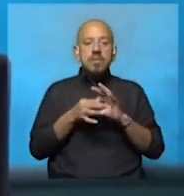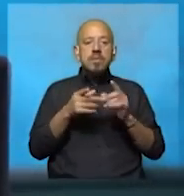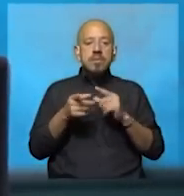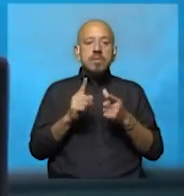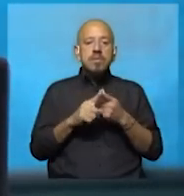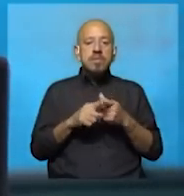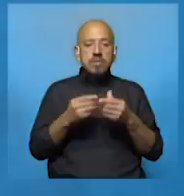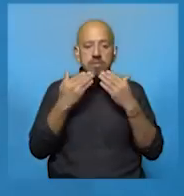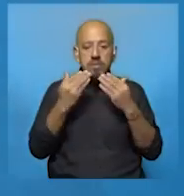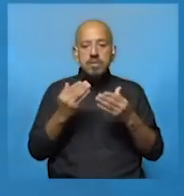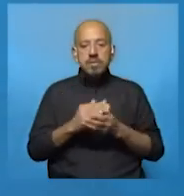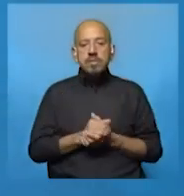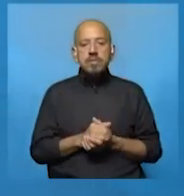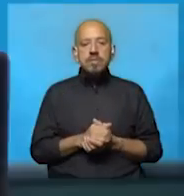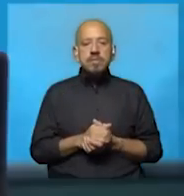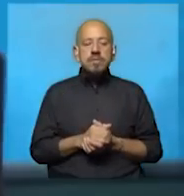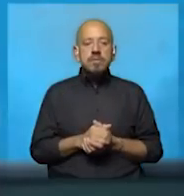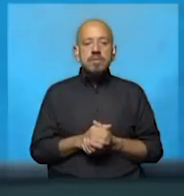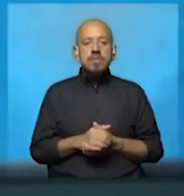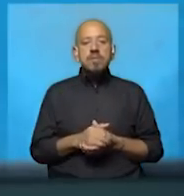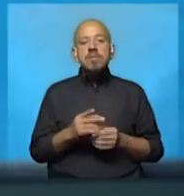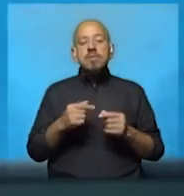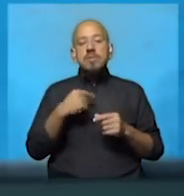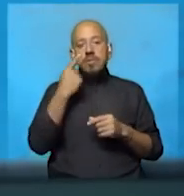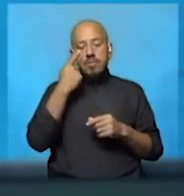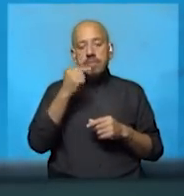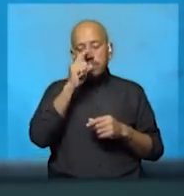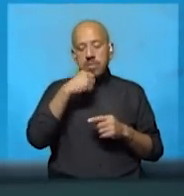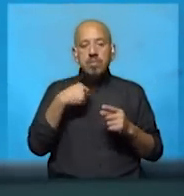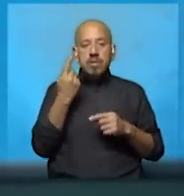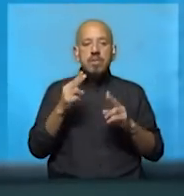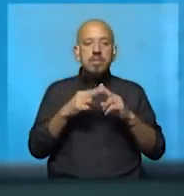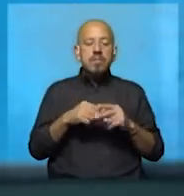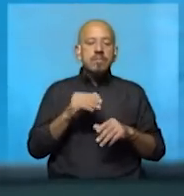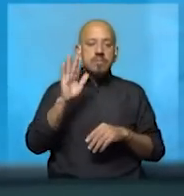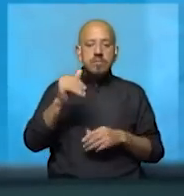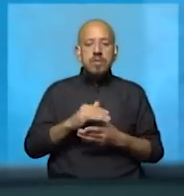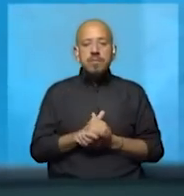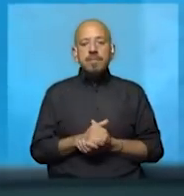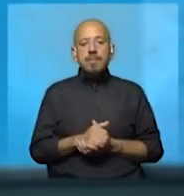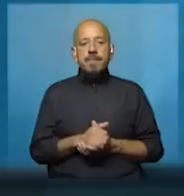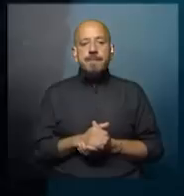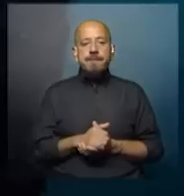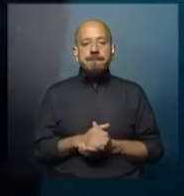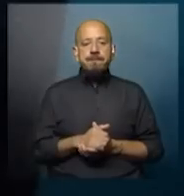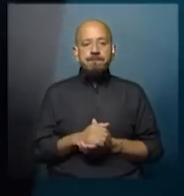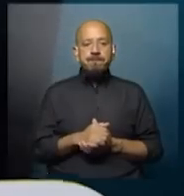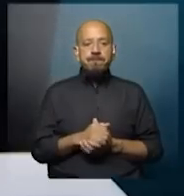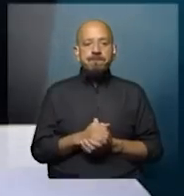conversando Gracias por la visita eh Un gusto bueno nosotros vamos se viene Mirá Montevideo volvemos mañana en vivo después de las 20 horas que pasen bien chao